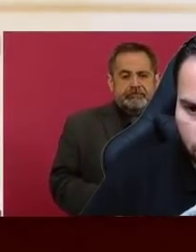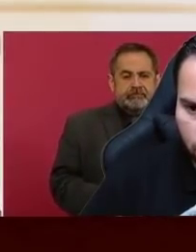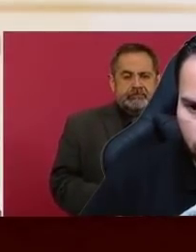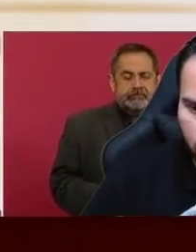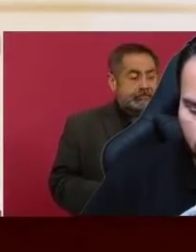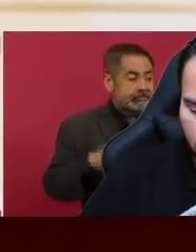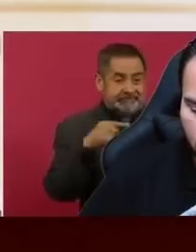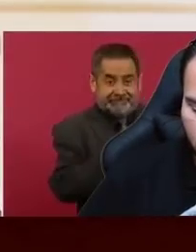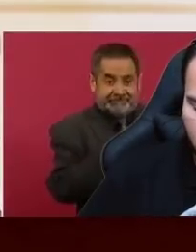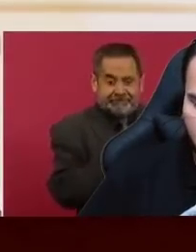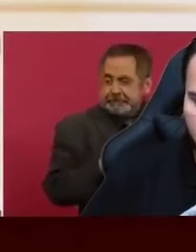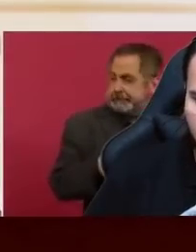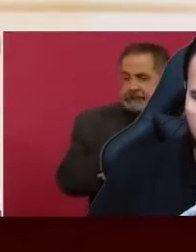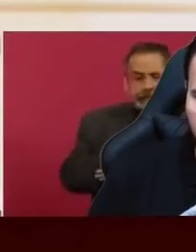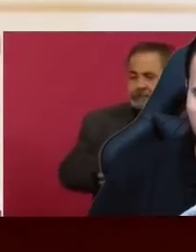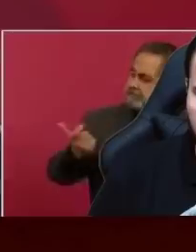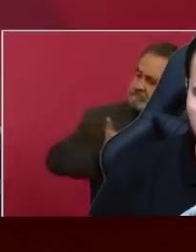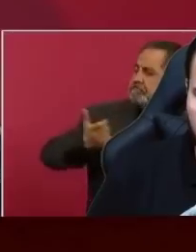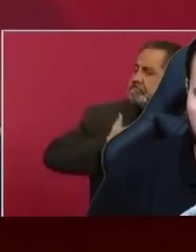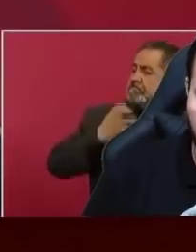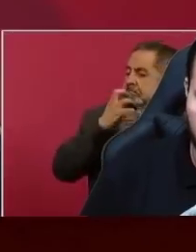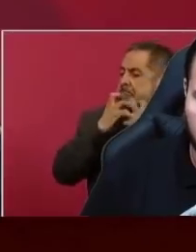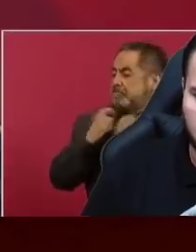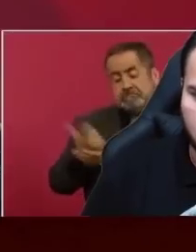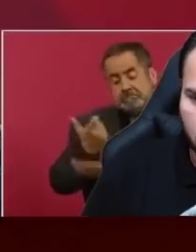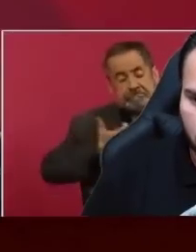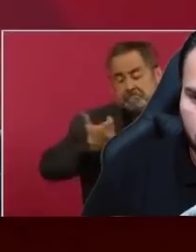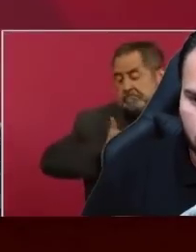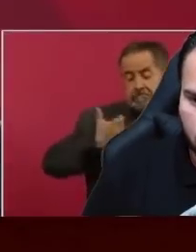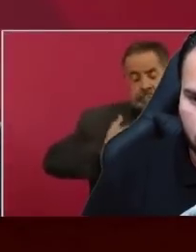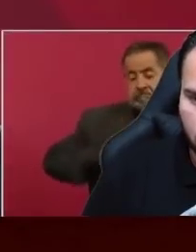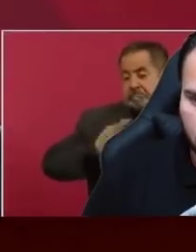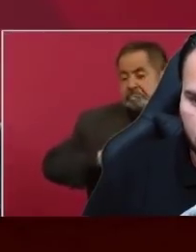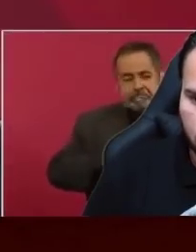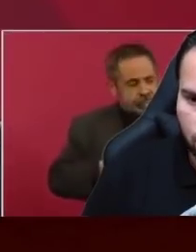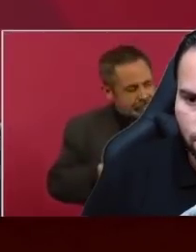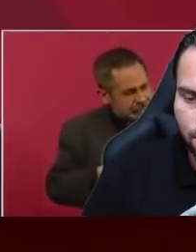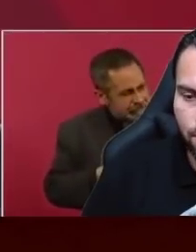la ambición al dinero cómo